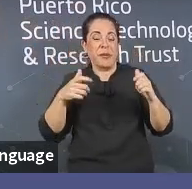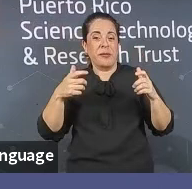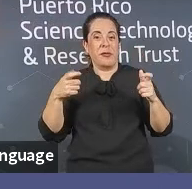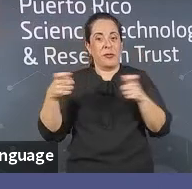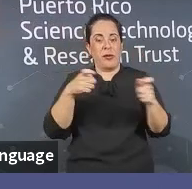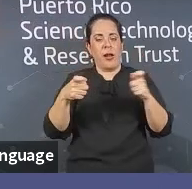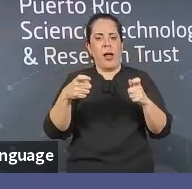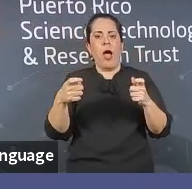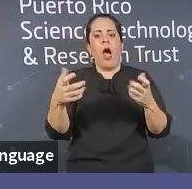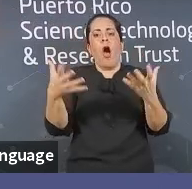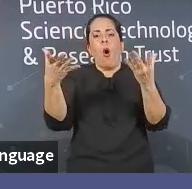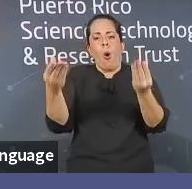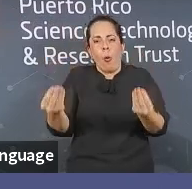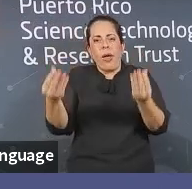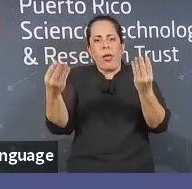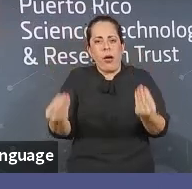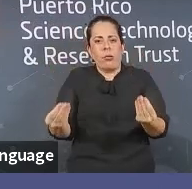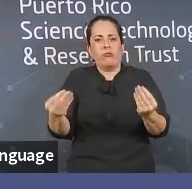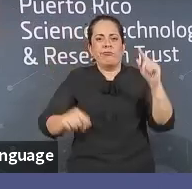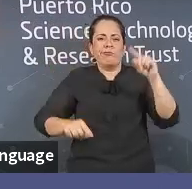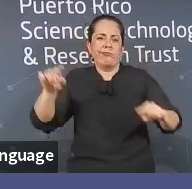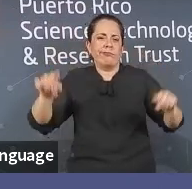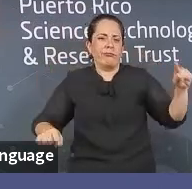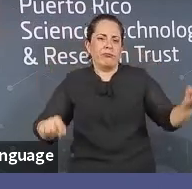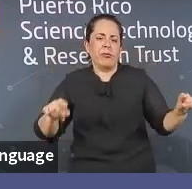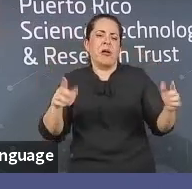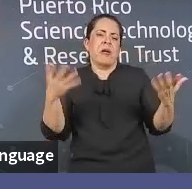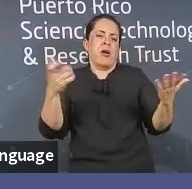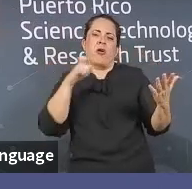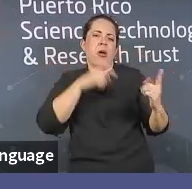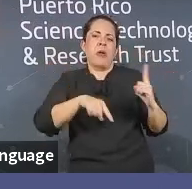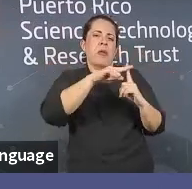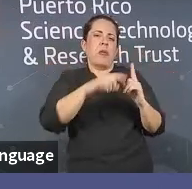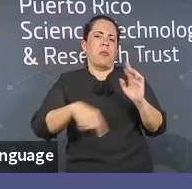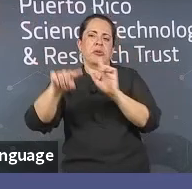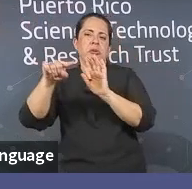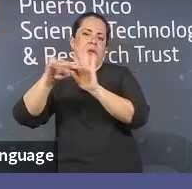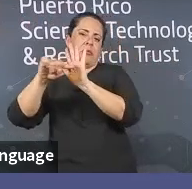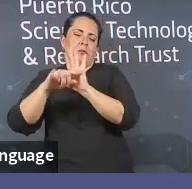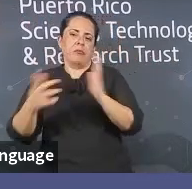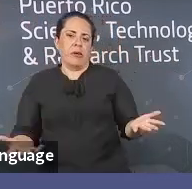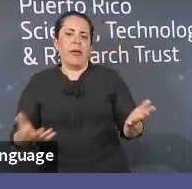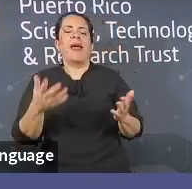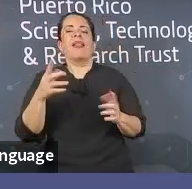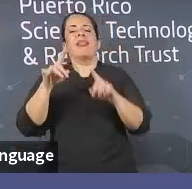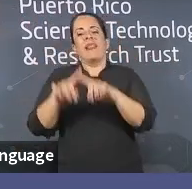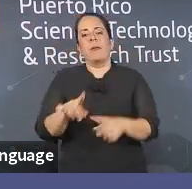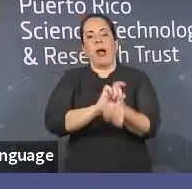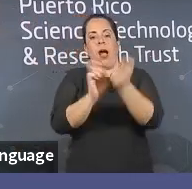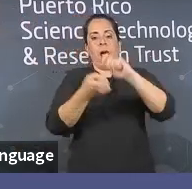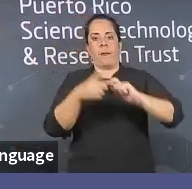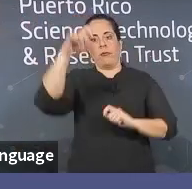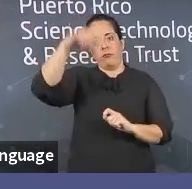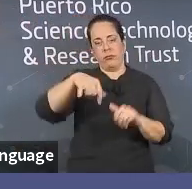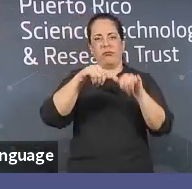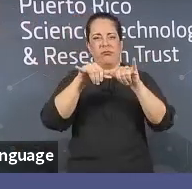bien dependiente del producto. No hay algo positivo o negativo, sino que es más el cambio del tamaño de gota, sino que estas